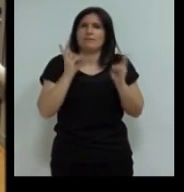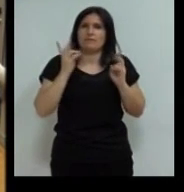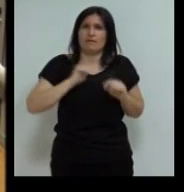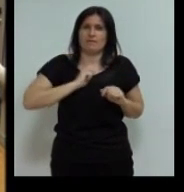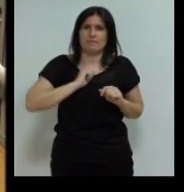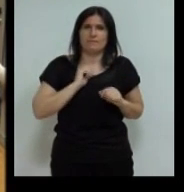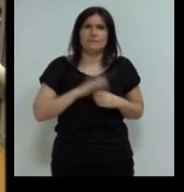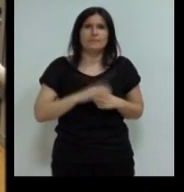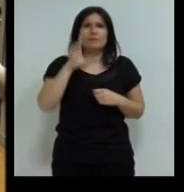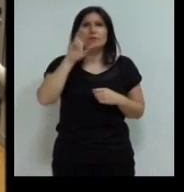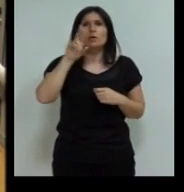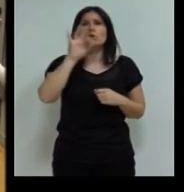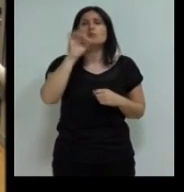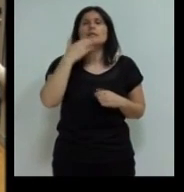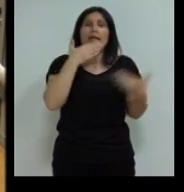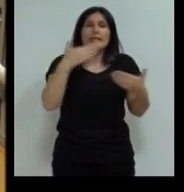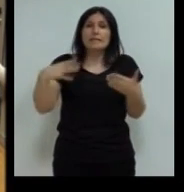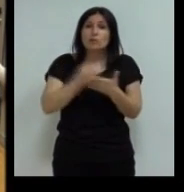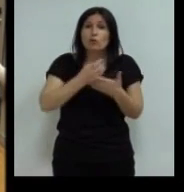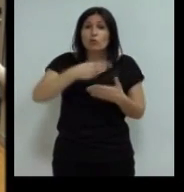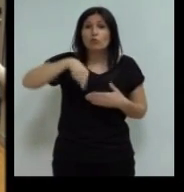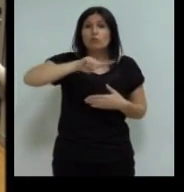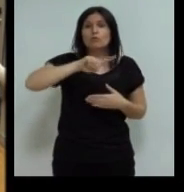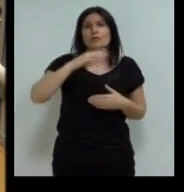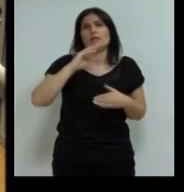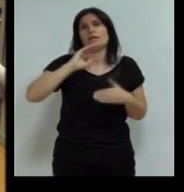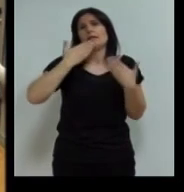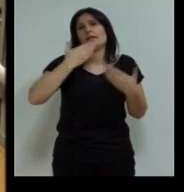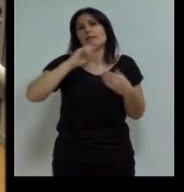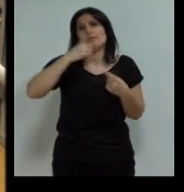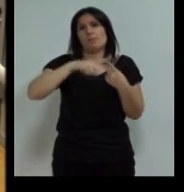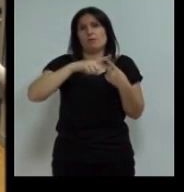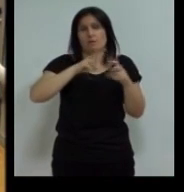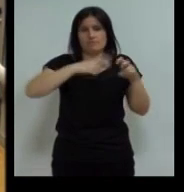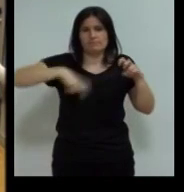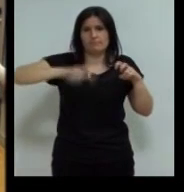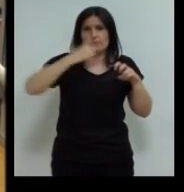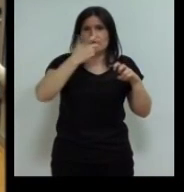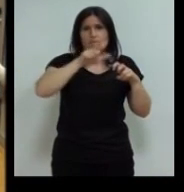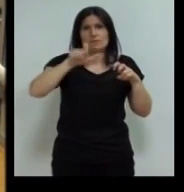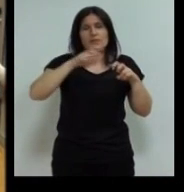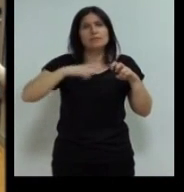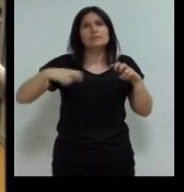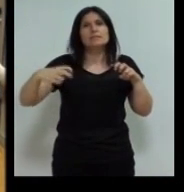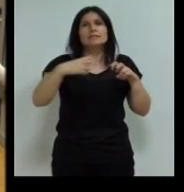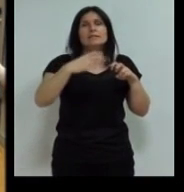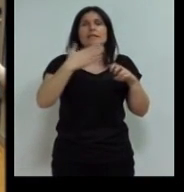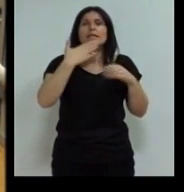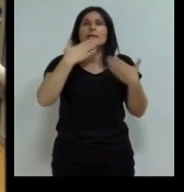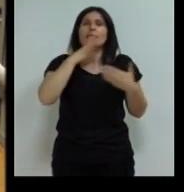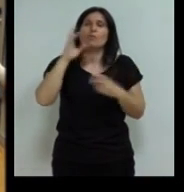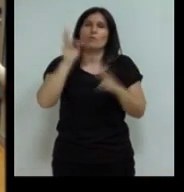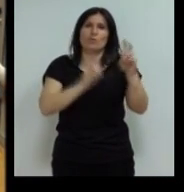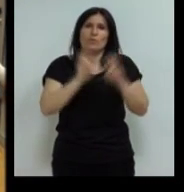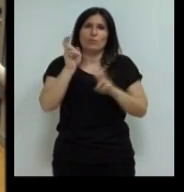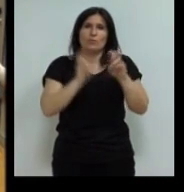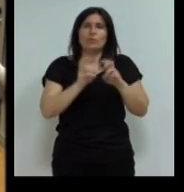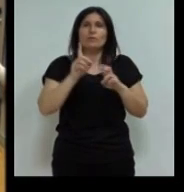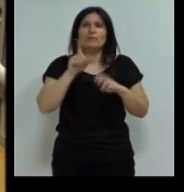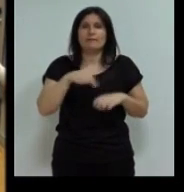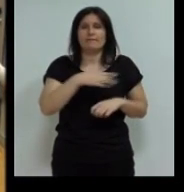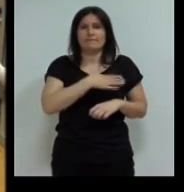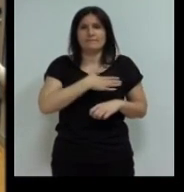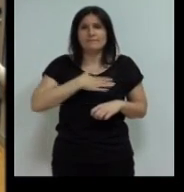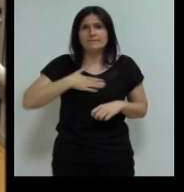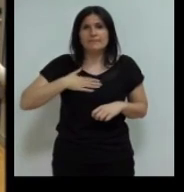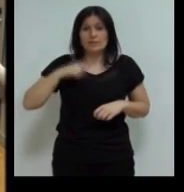todos. Bueno, quiero dar en primer lugar las gracias a vosotros, a los 4 participantes por haber venido. Quiero